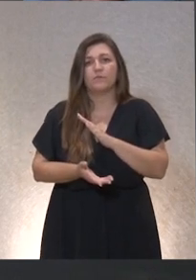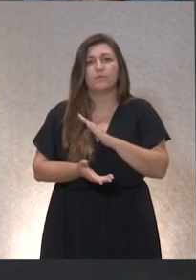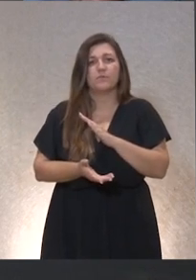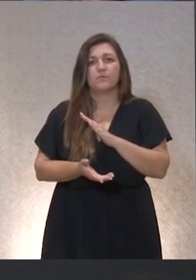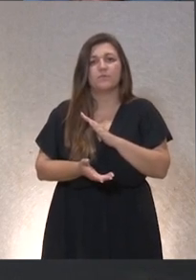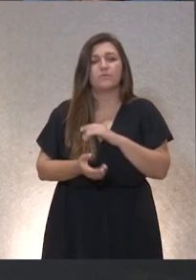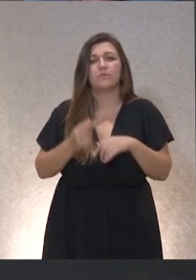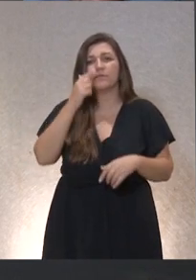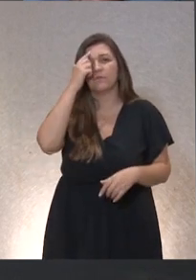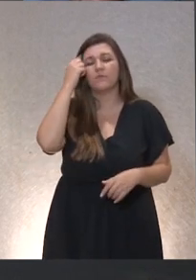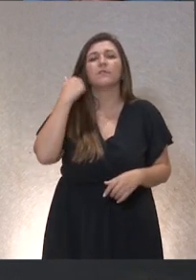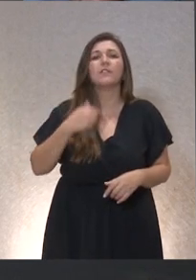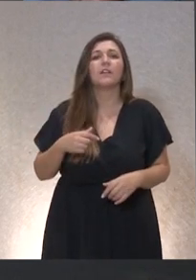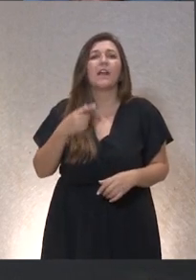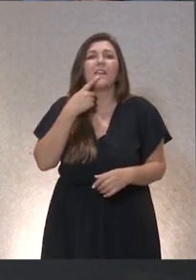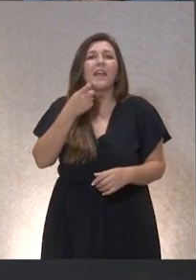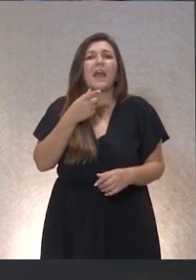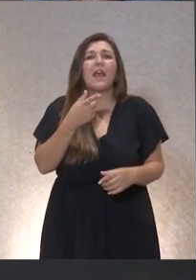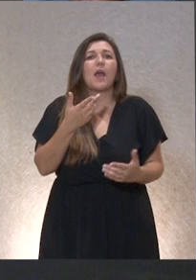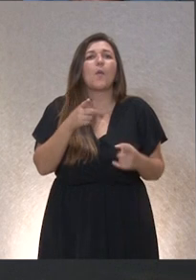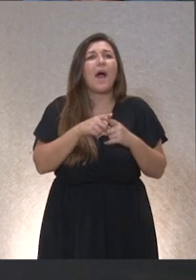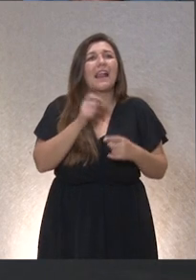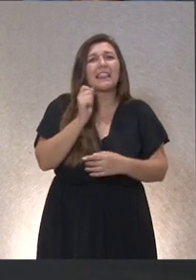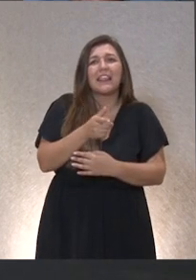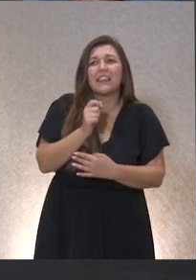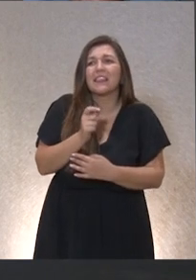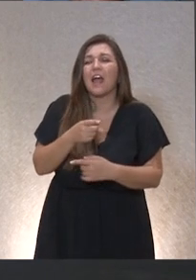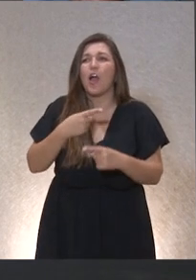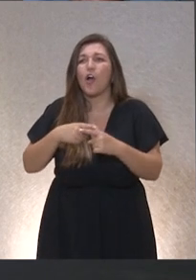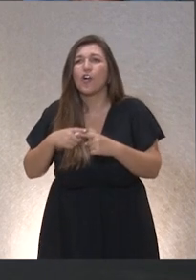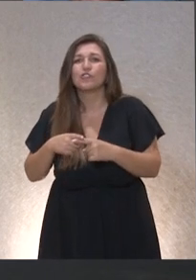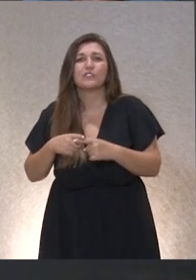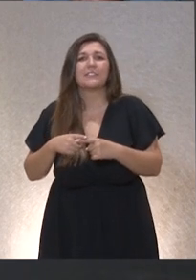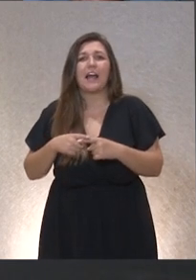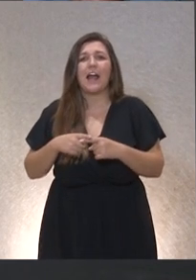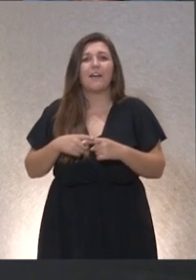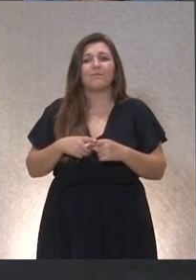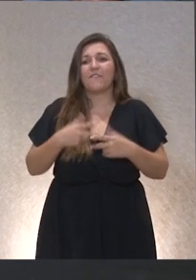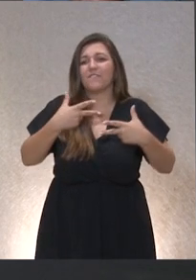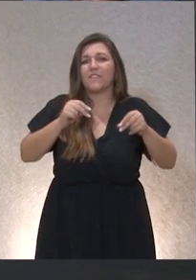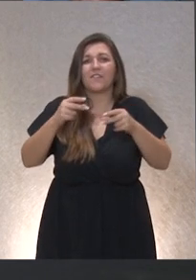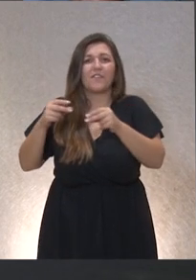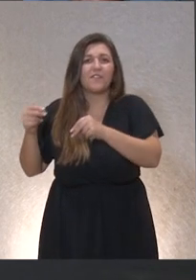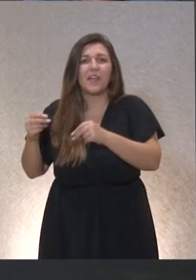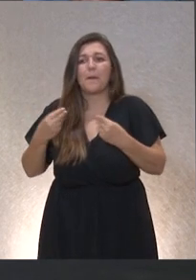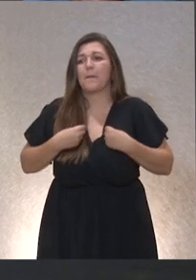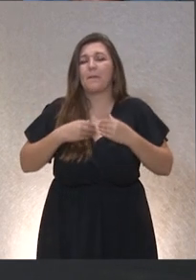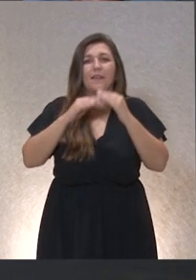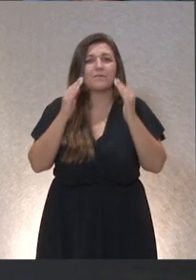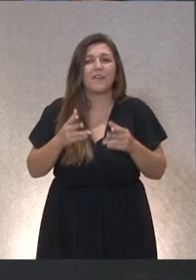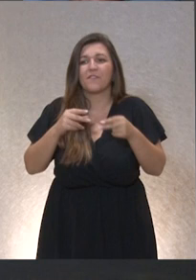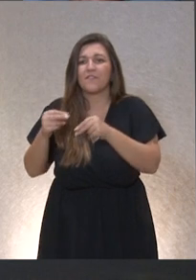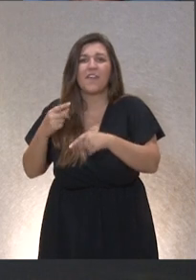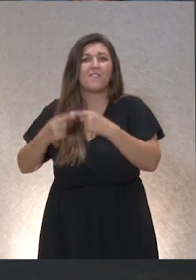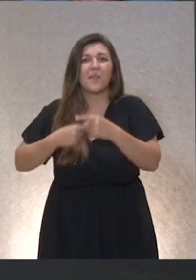privó privó de de su rutina de sus momentos de actividad los privó de la convivencia y los privó de visitas de